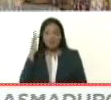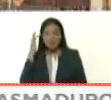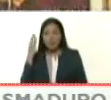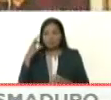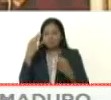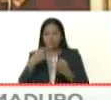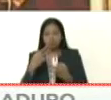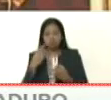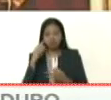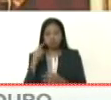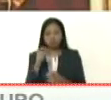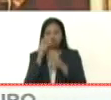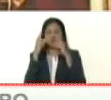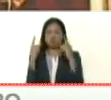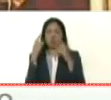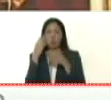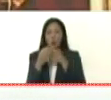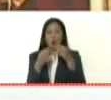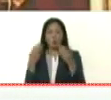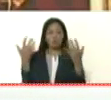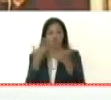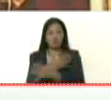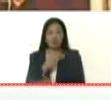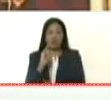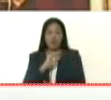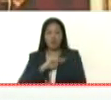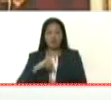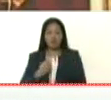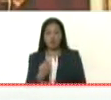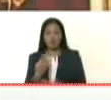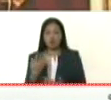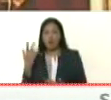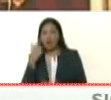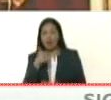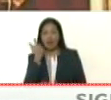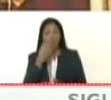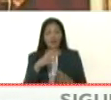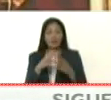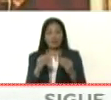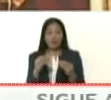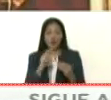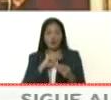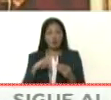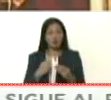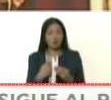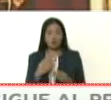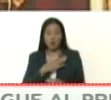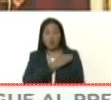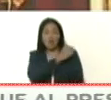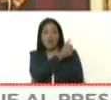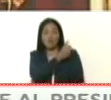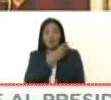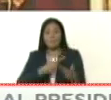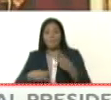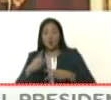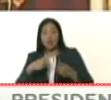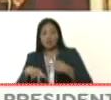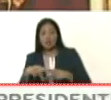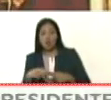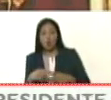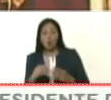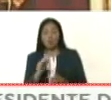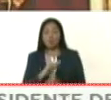el escandalazo de corrupción que ha estallado en la cara de los jefes políticos de